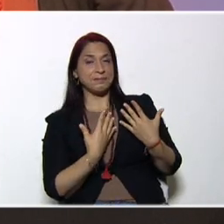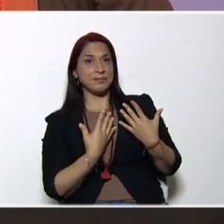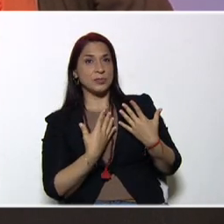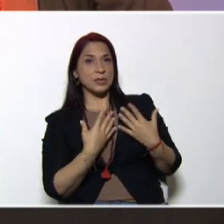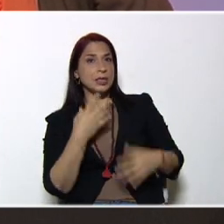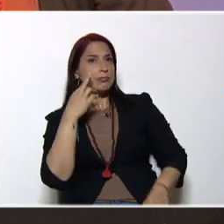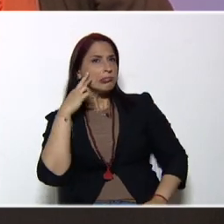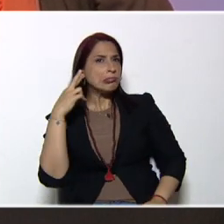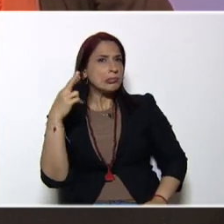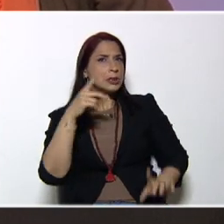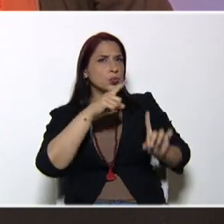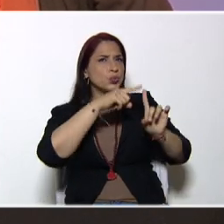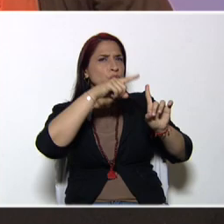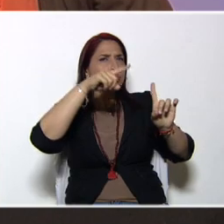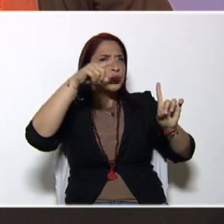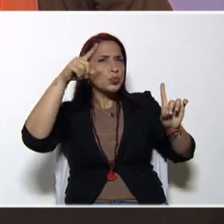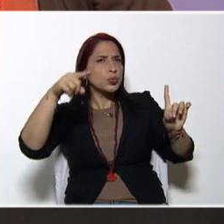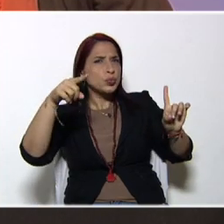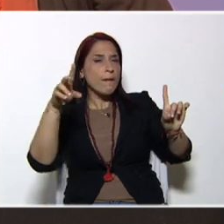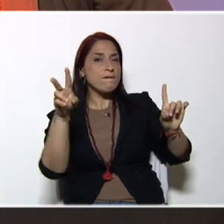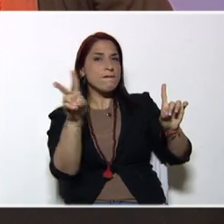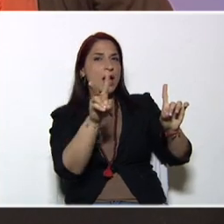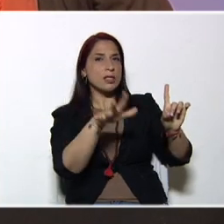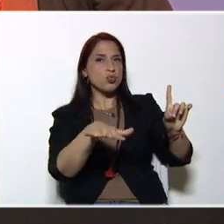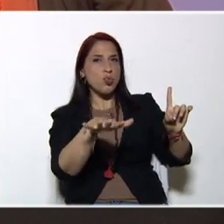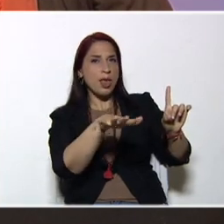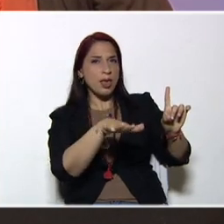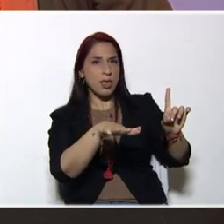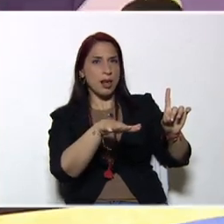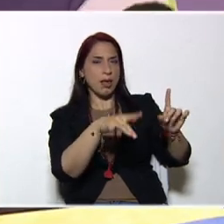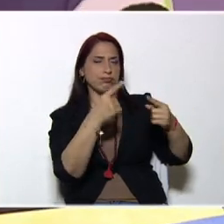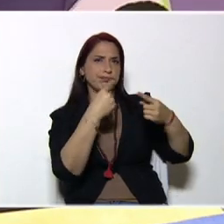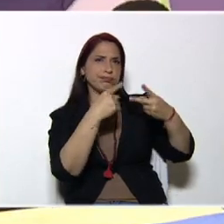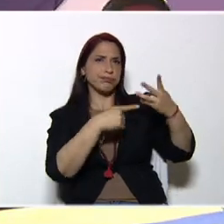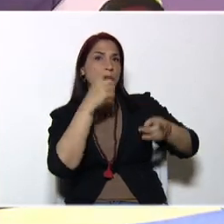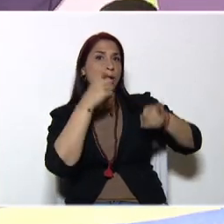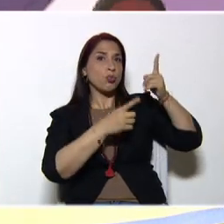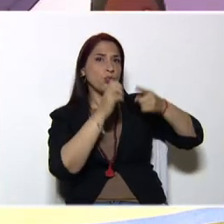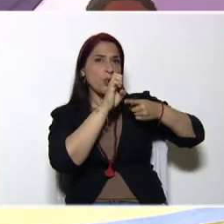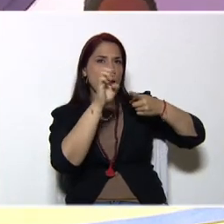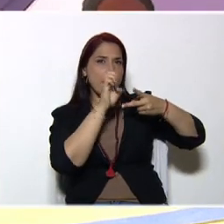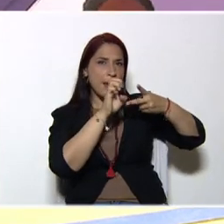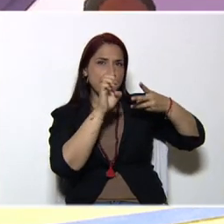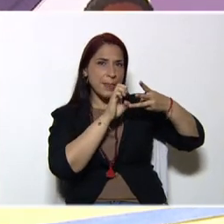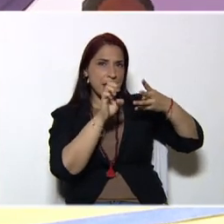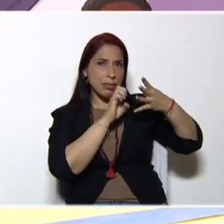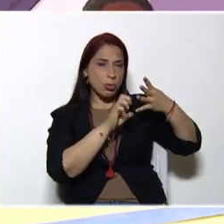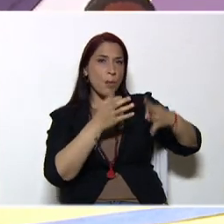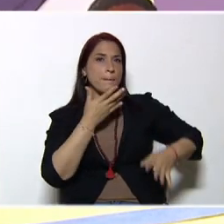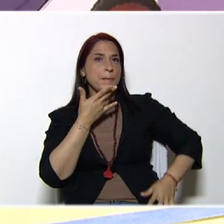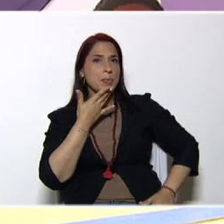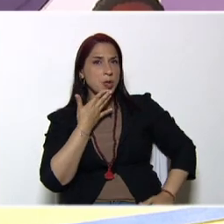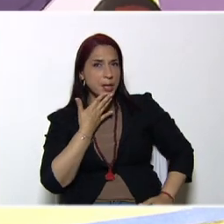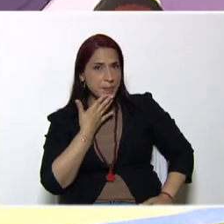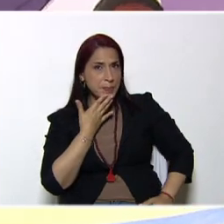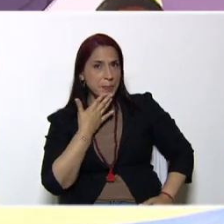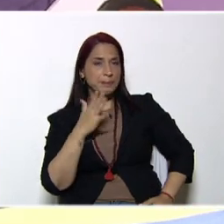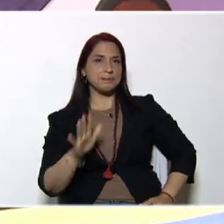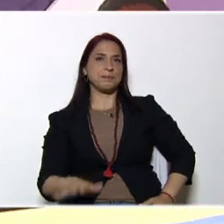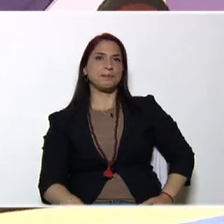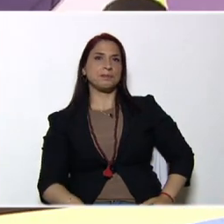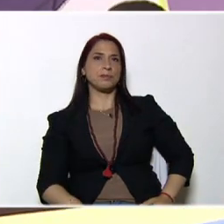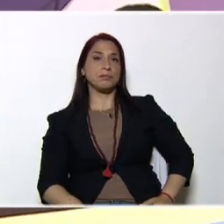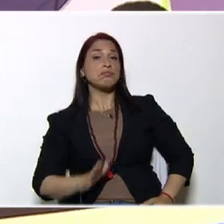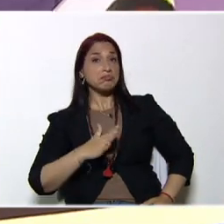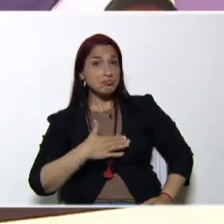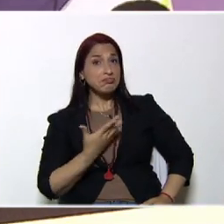espectro radioeléctrico en Venezuela consta de algunos elementos. Quise traerles este afiche para que